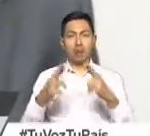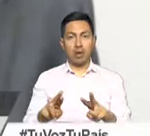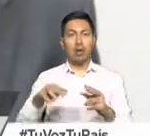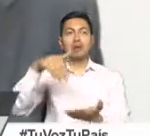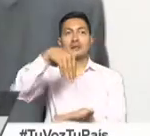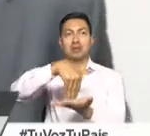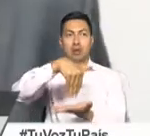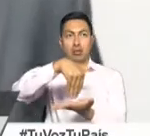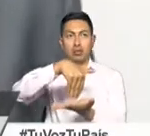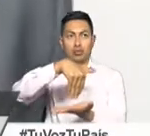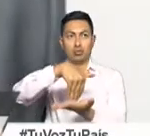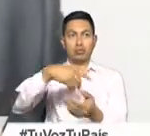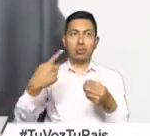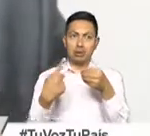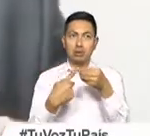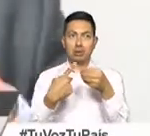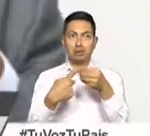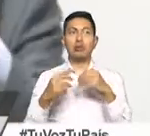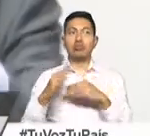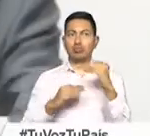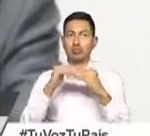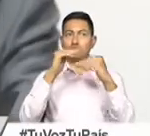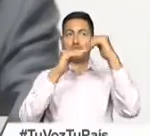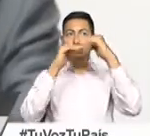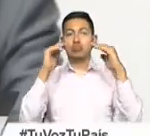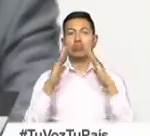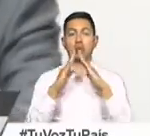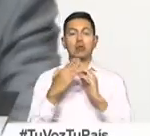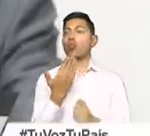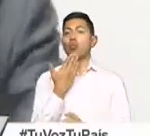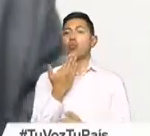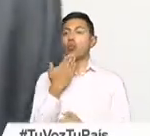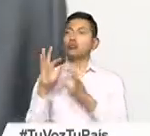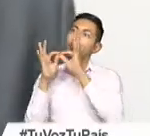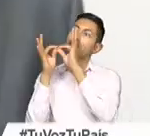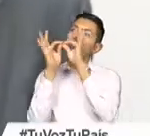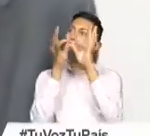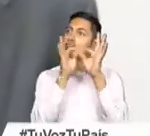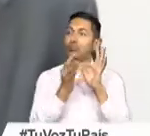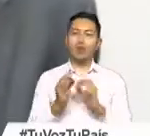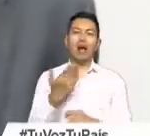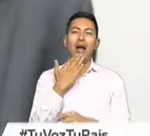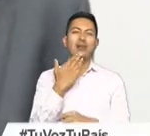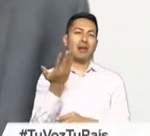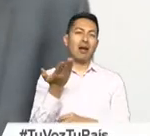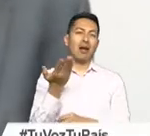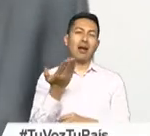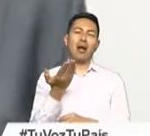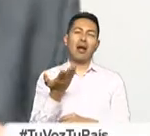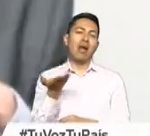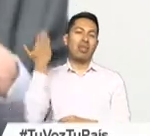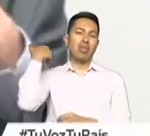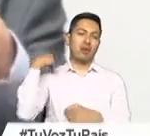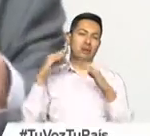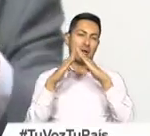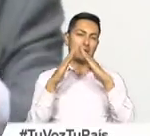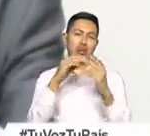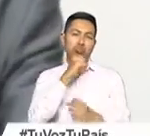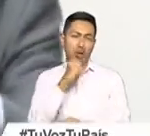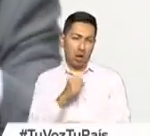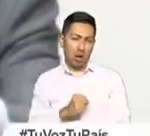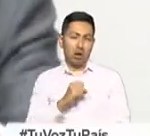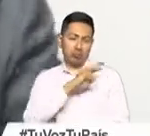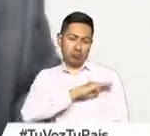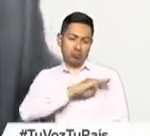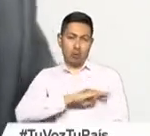centro histórico, a través de la rehabilitación de casas patrimoniales de propiedad municipal que podrán ser